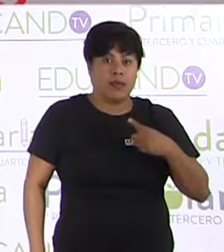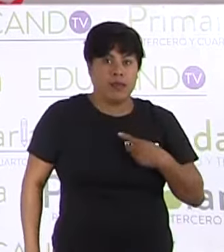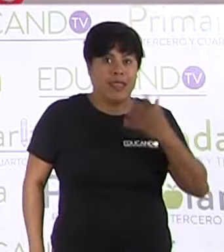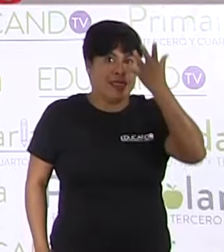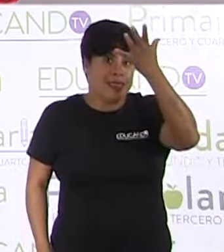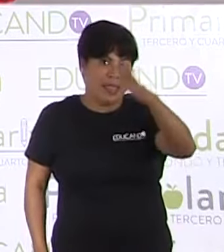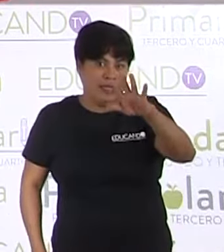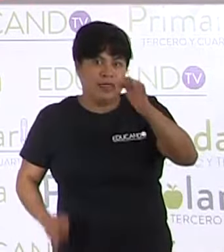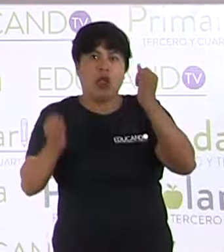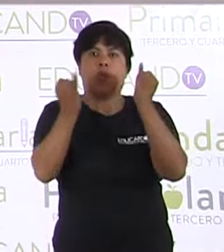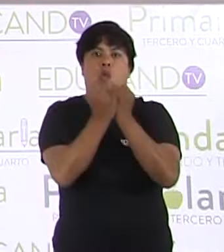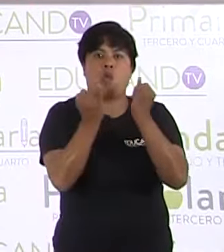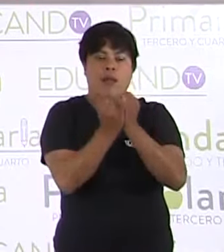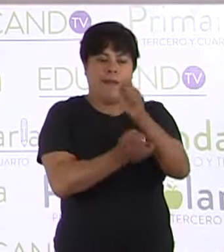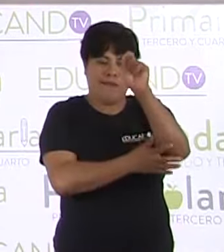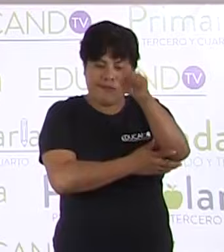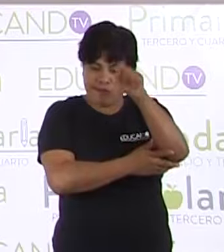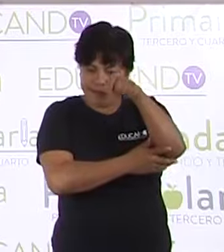10 partes